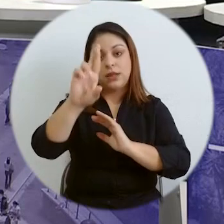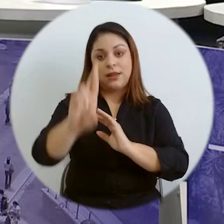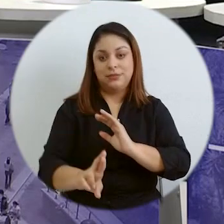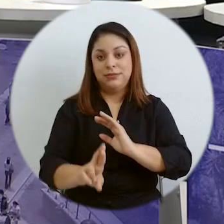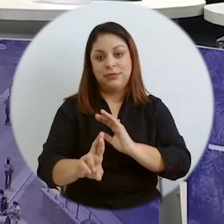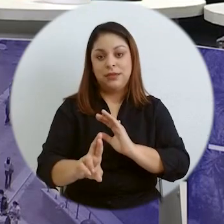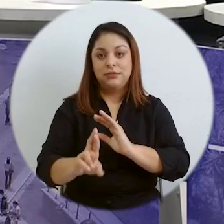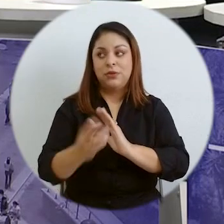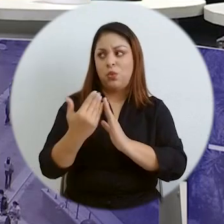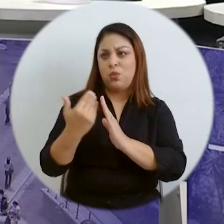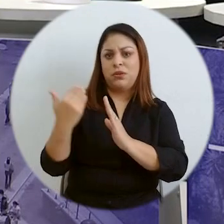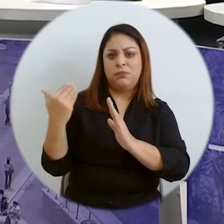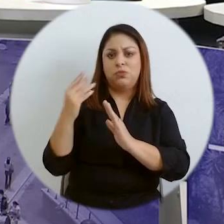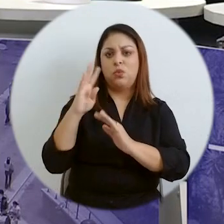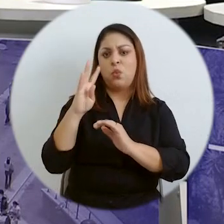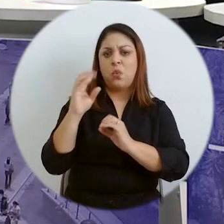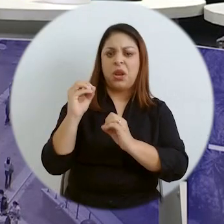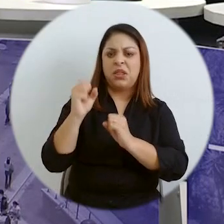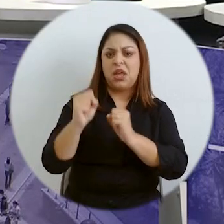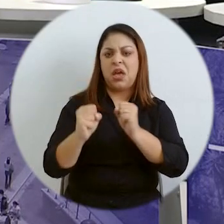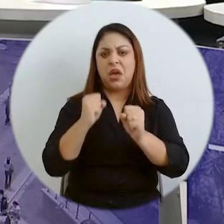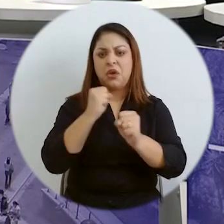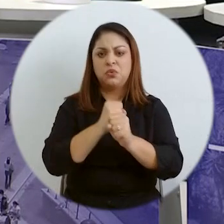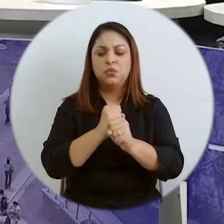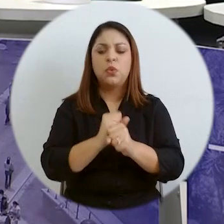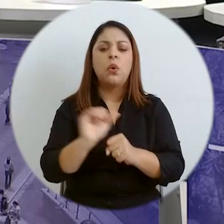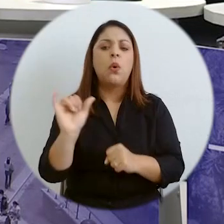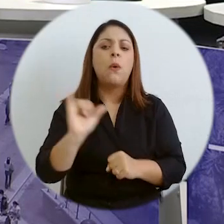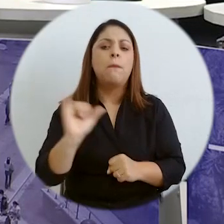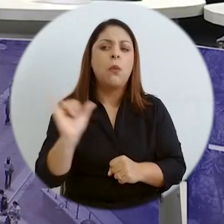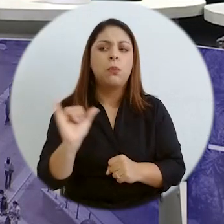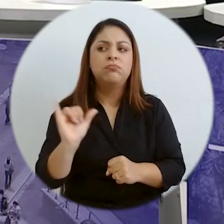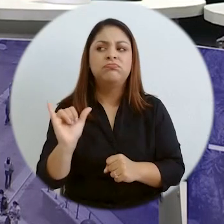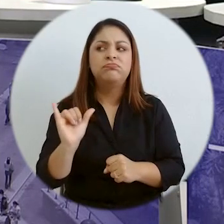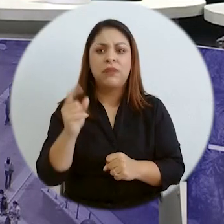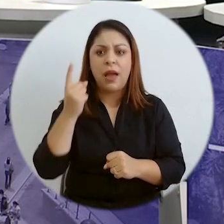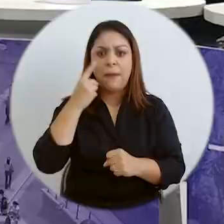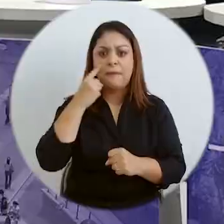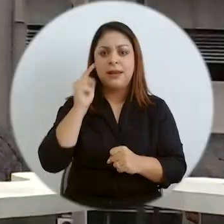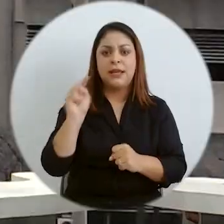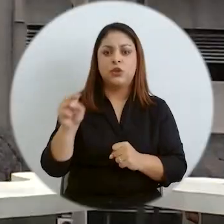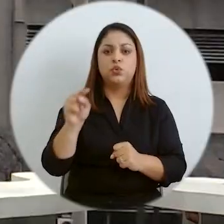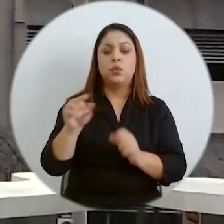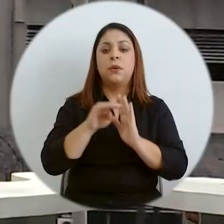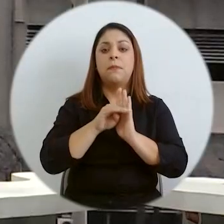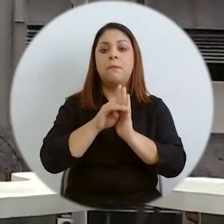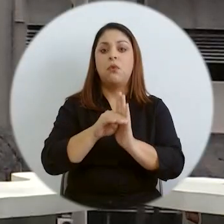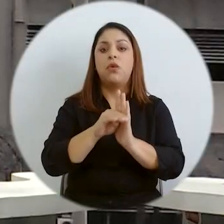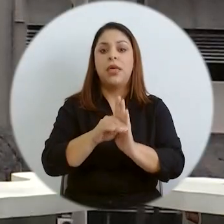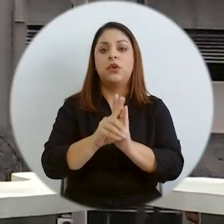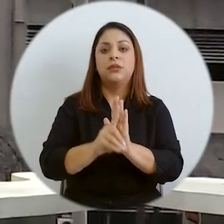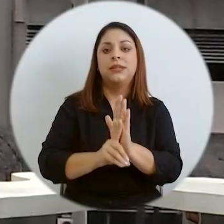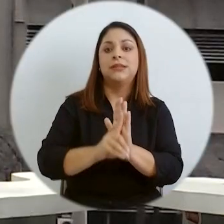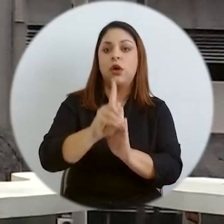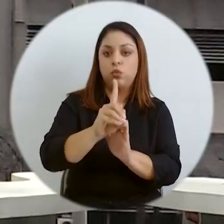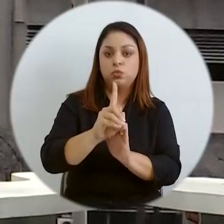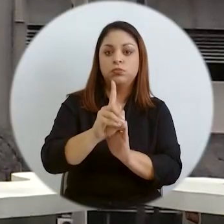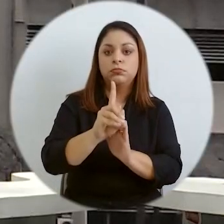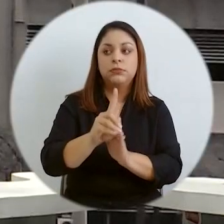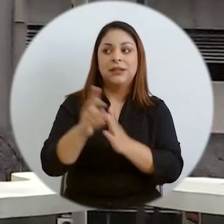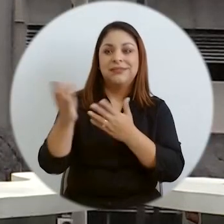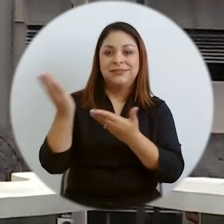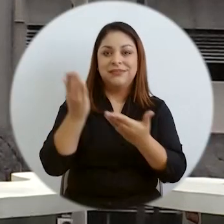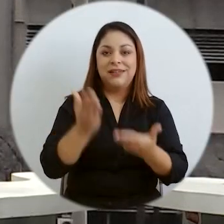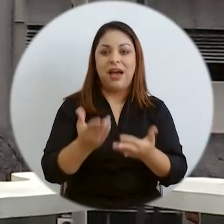últimos 30, 40 años, en ver esto como un modelo de desarrollo o algo que va a